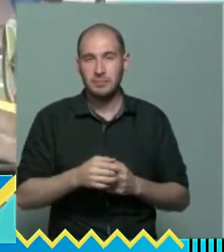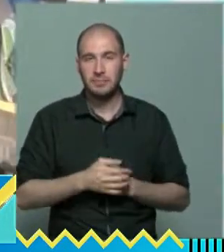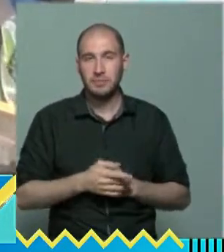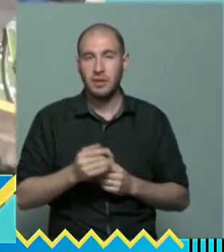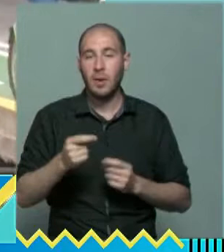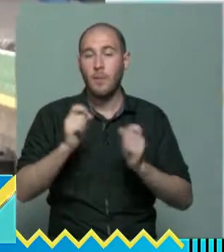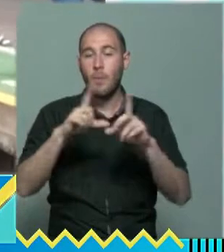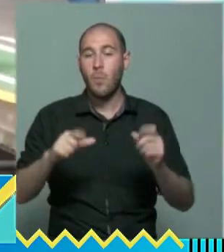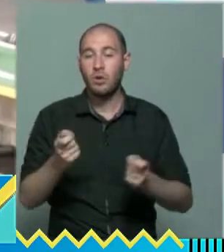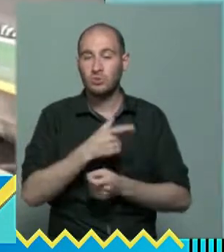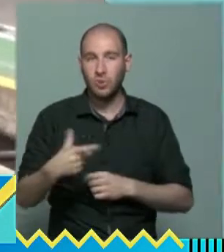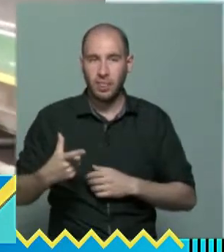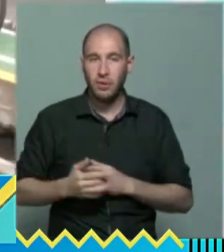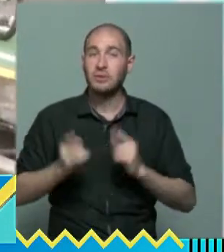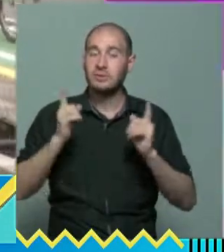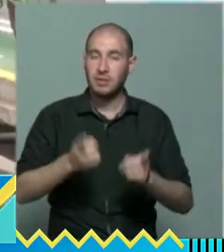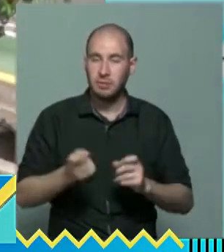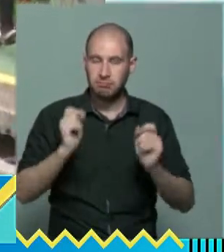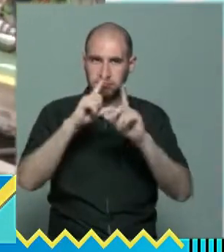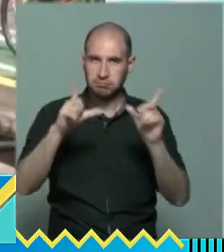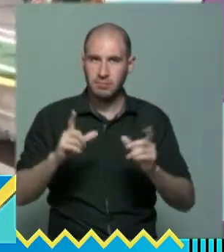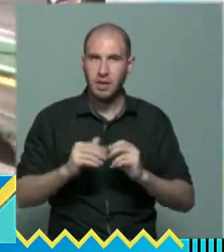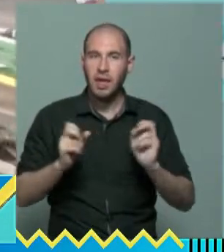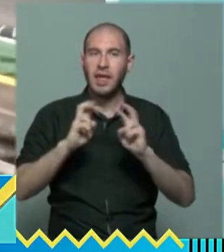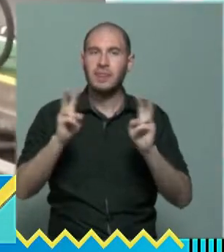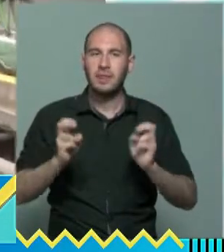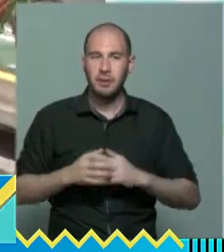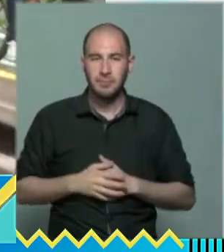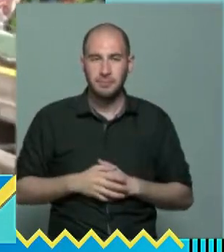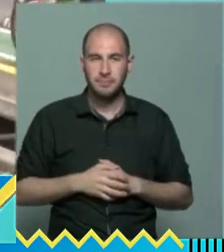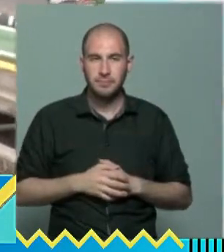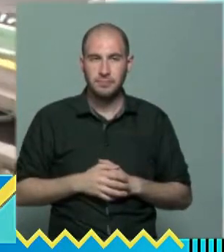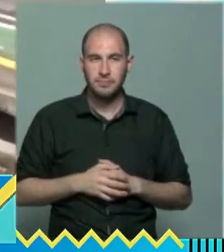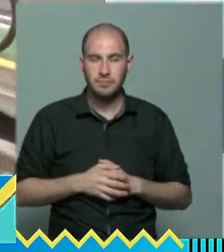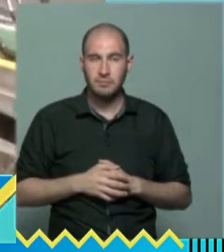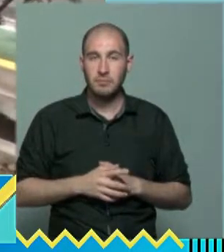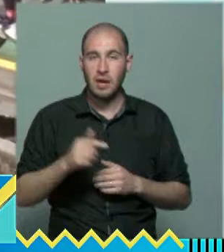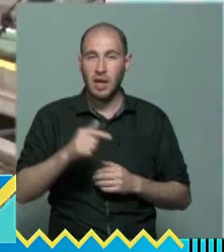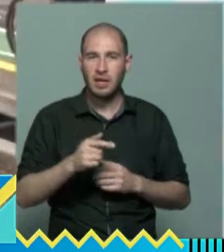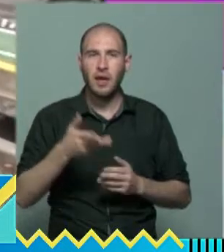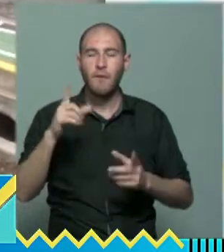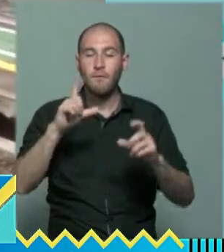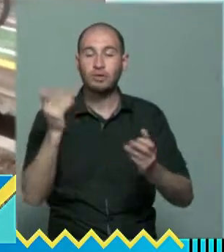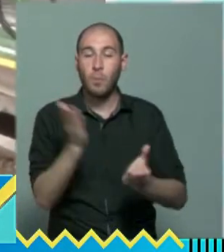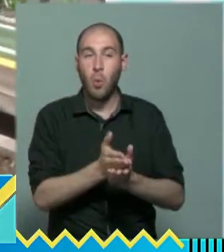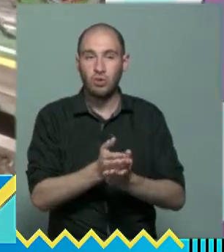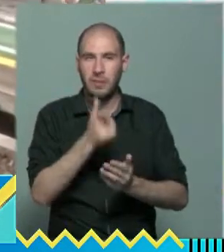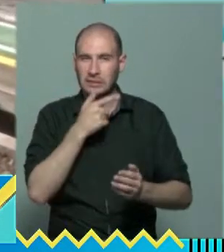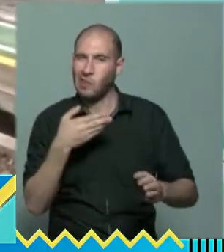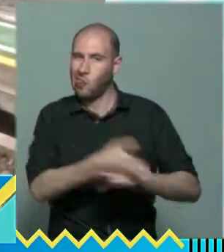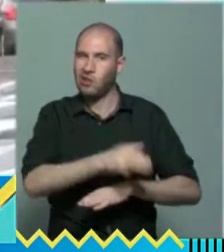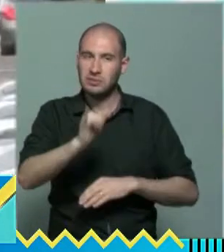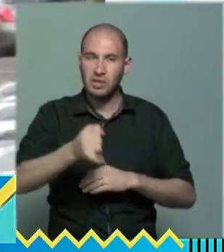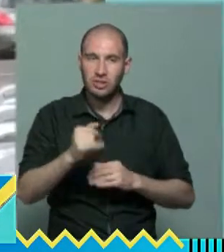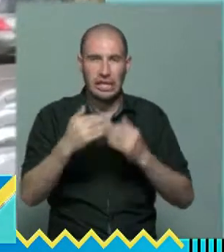tiene el bono de sueldo. También me llama la atención el tema de que han metido ahí medio la fotomulta, en medio a la fuerza, ¿no? Y